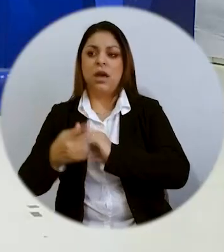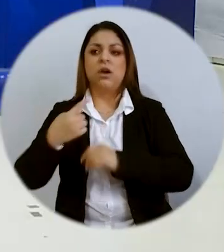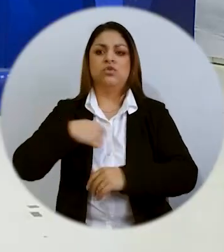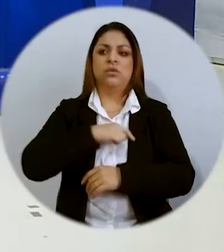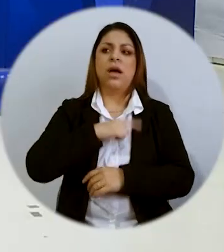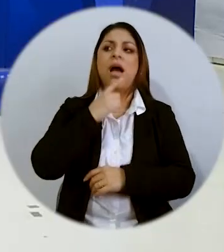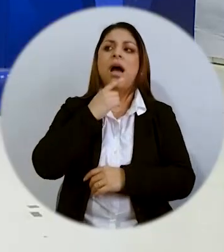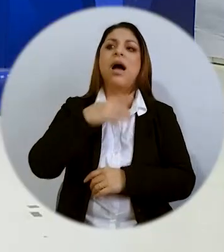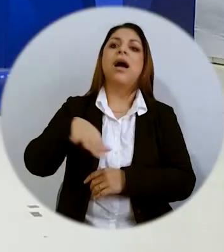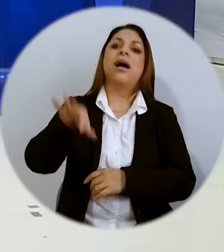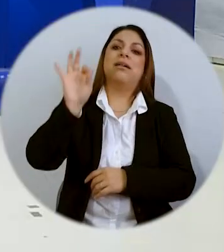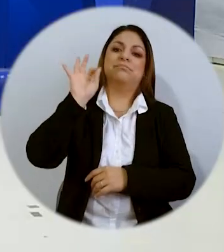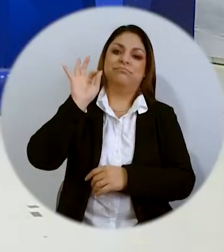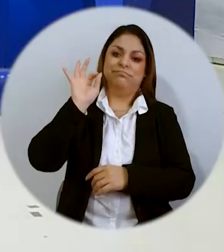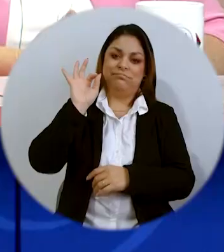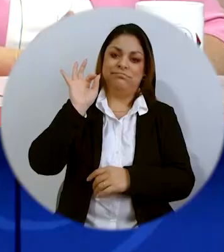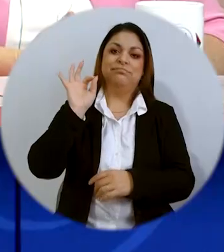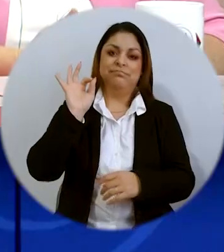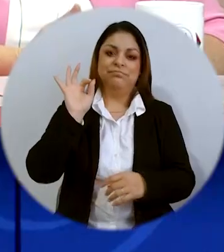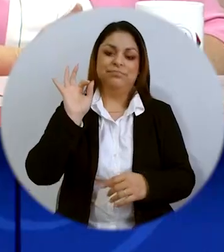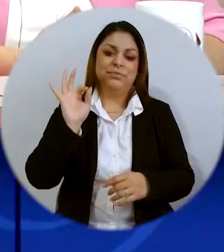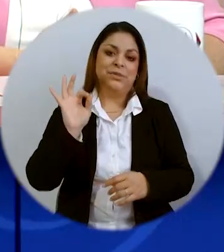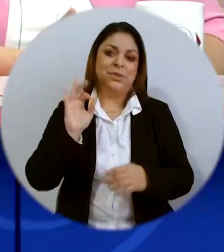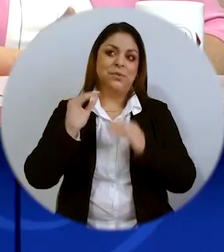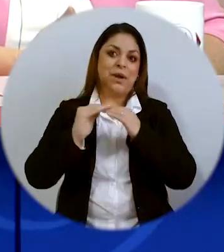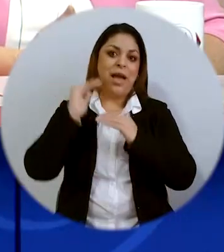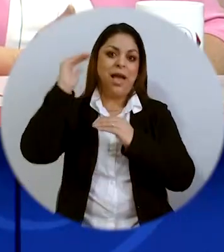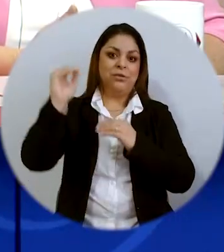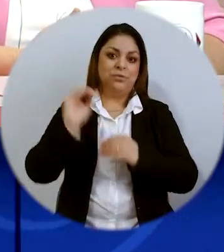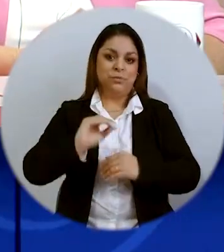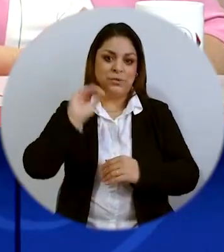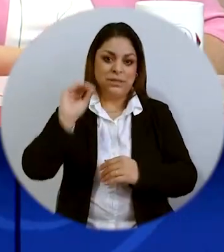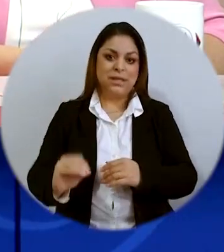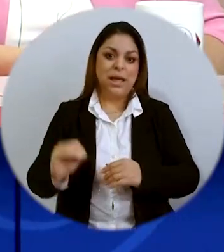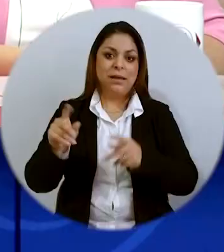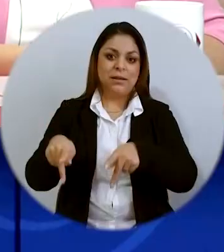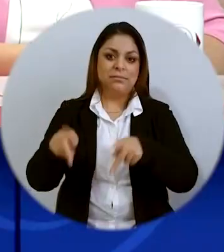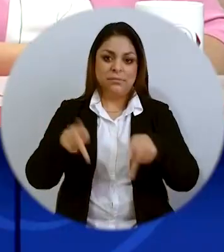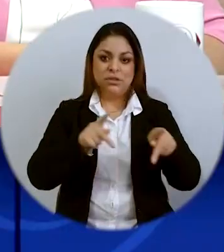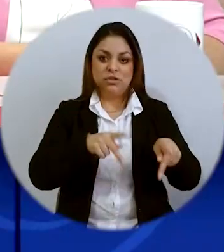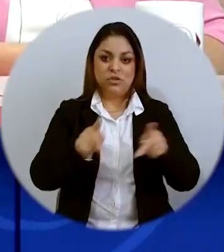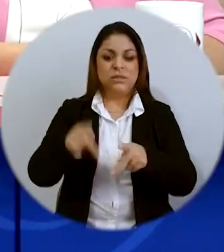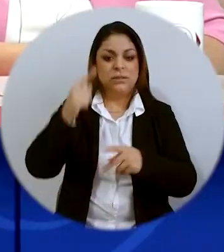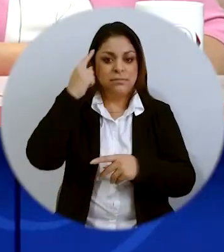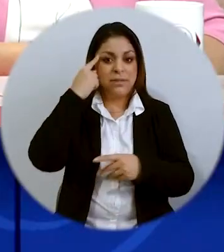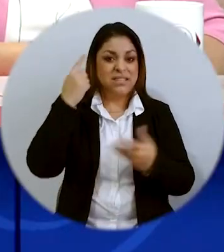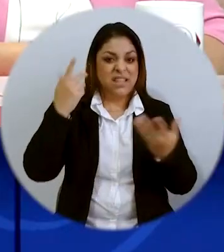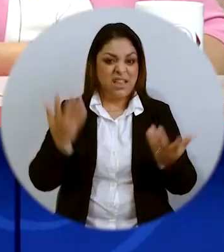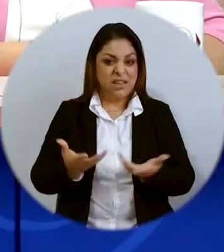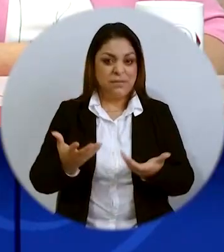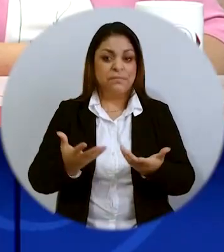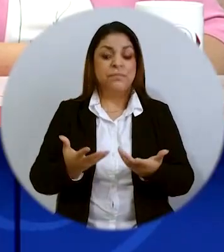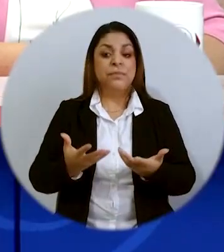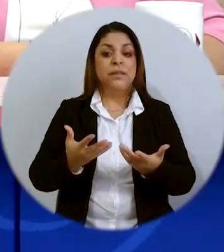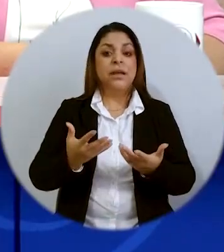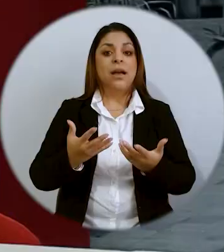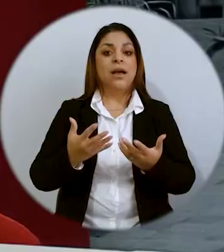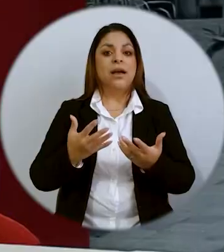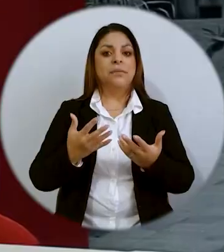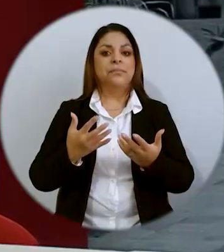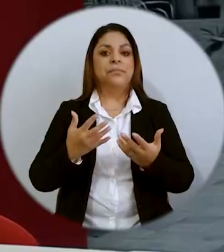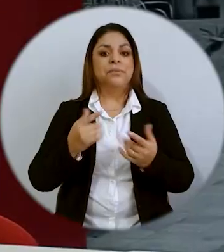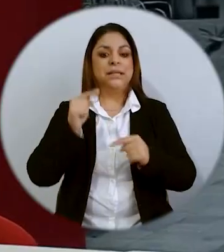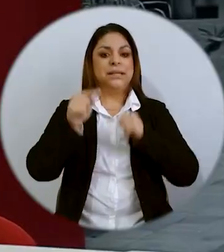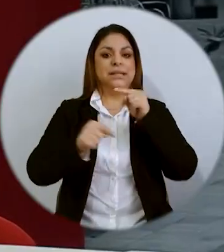tecnología, nosotros encontramos que un alto porcentaje de la población considera que el